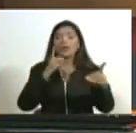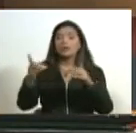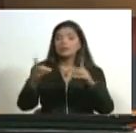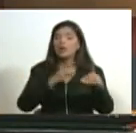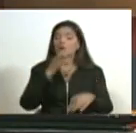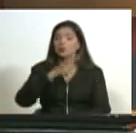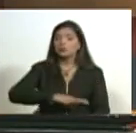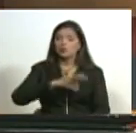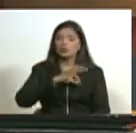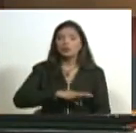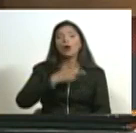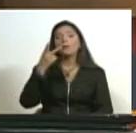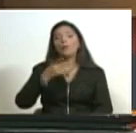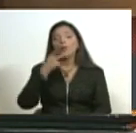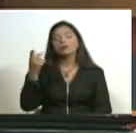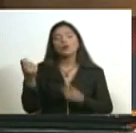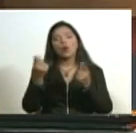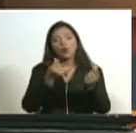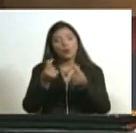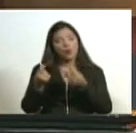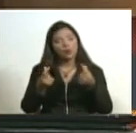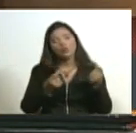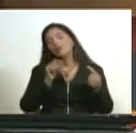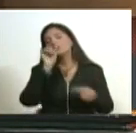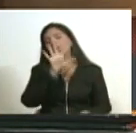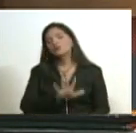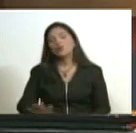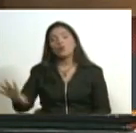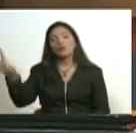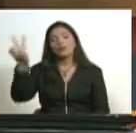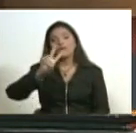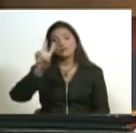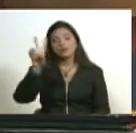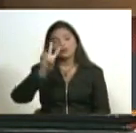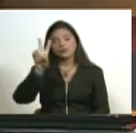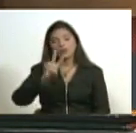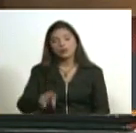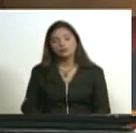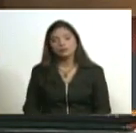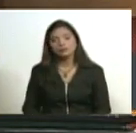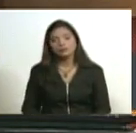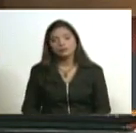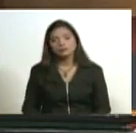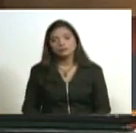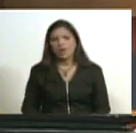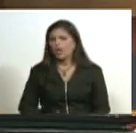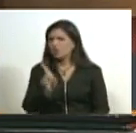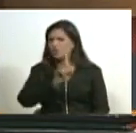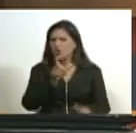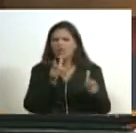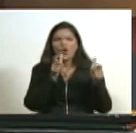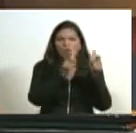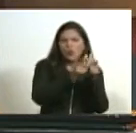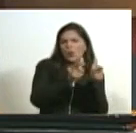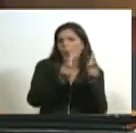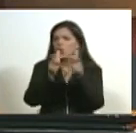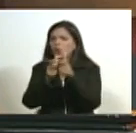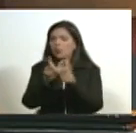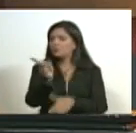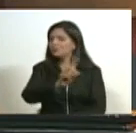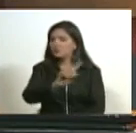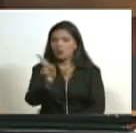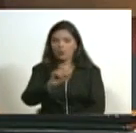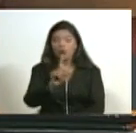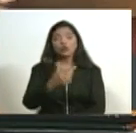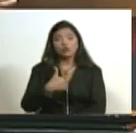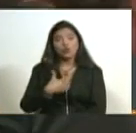social, político y económico de toda Venezuela. No de élites políticas, no es un diálogo de élites. Aunque